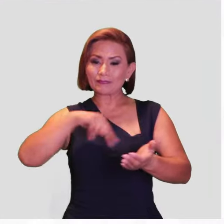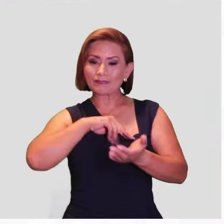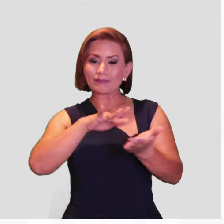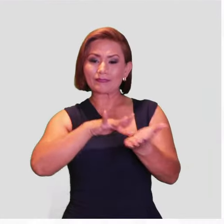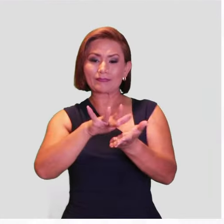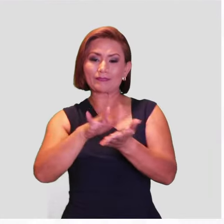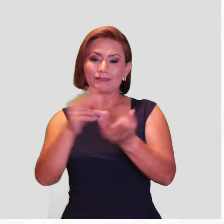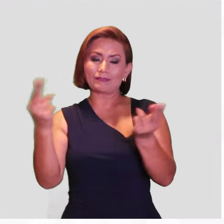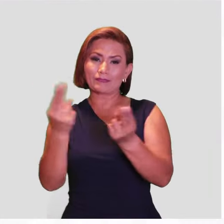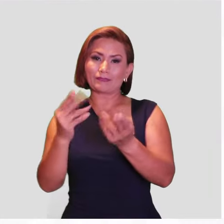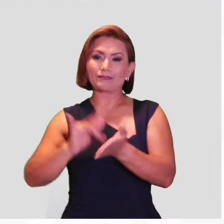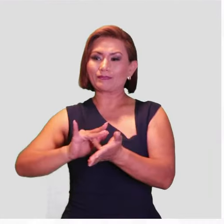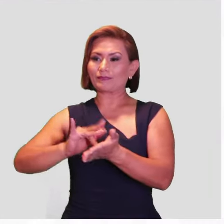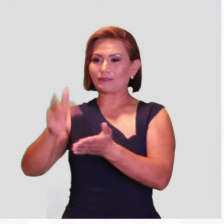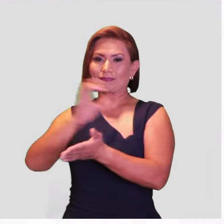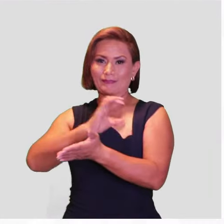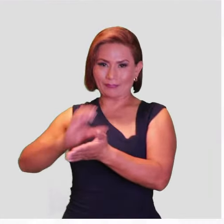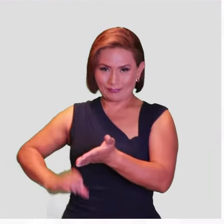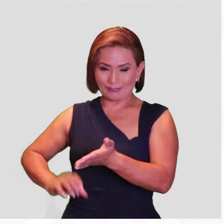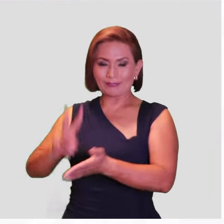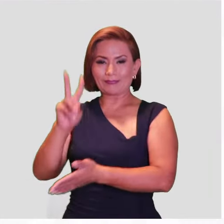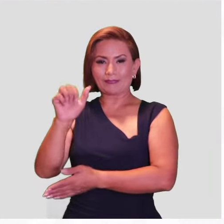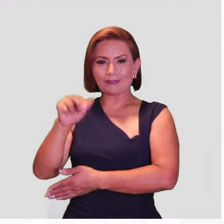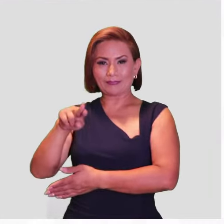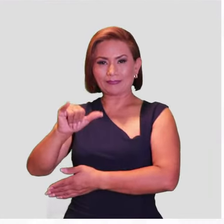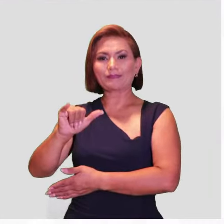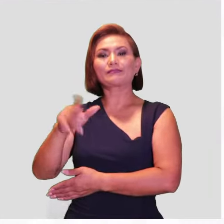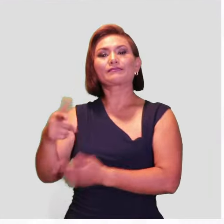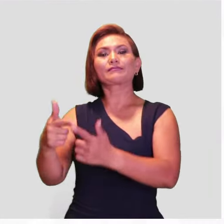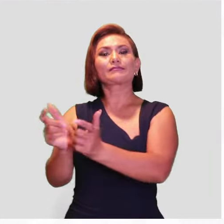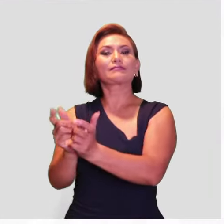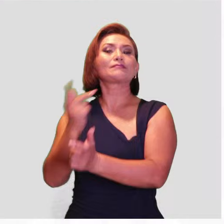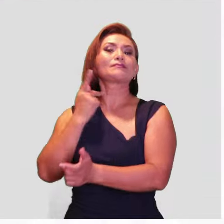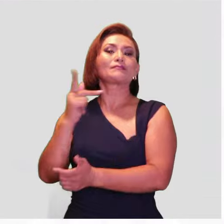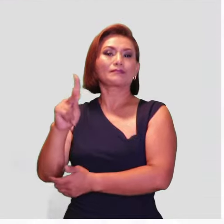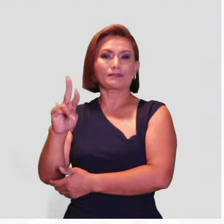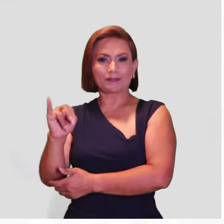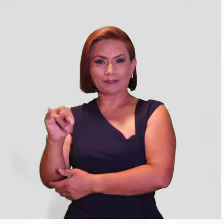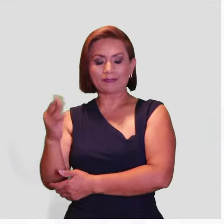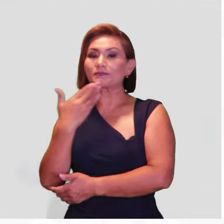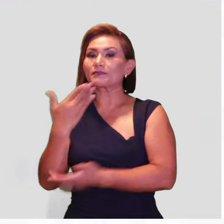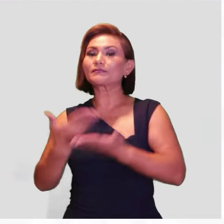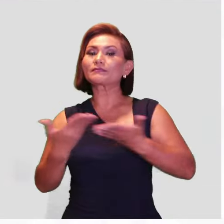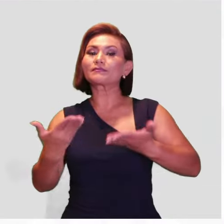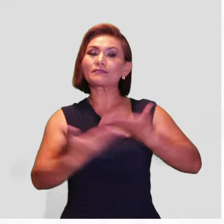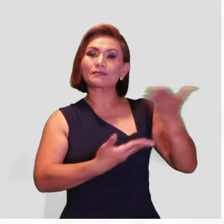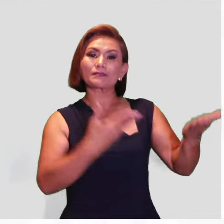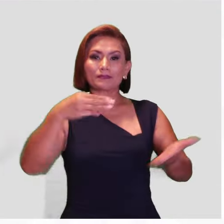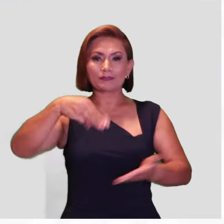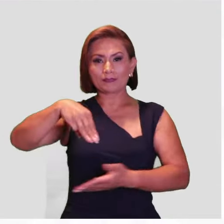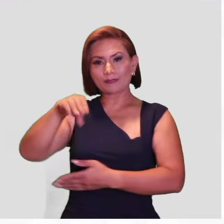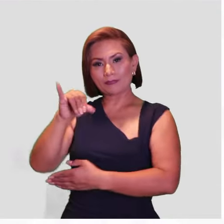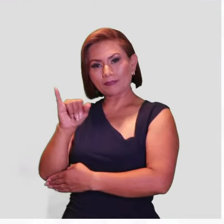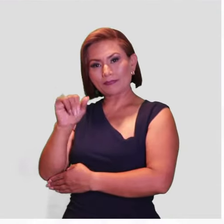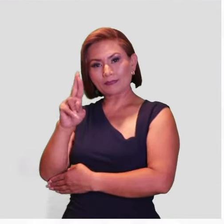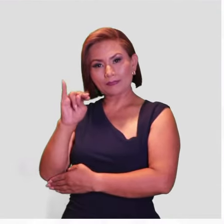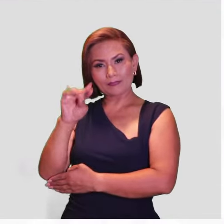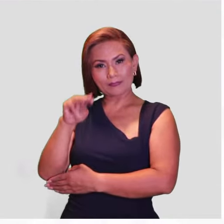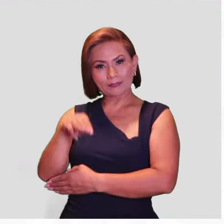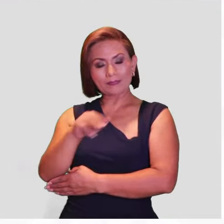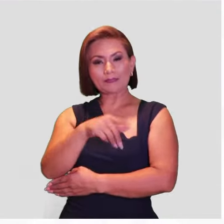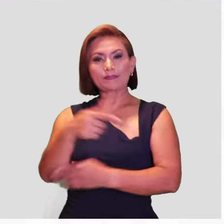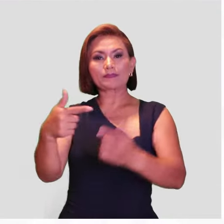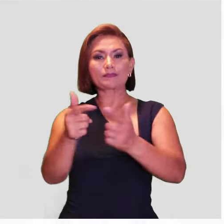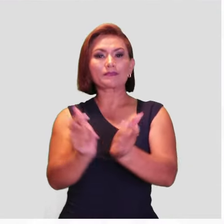Gracias, candidata Vania Camacho Galván, candidata por el PRI. Y seguimos con la candidata Miriam Gómez Anaya, candidata por